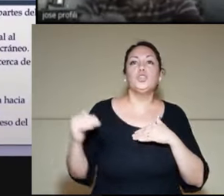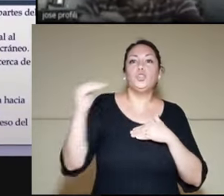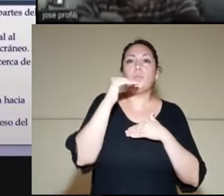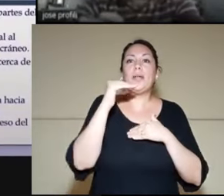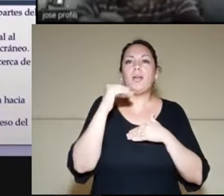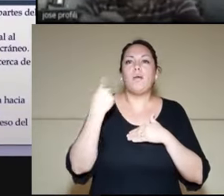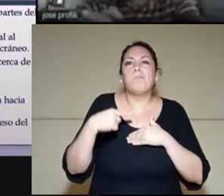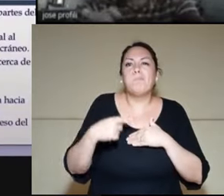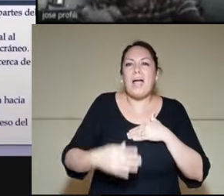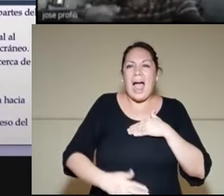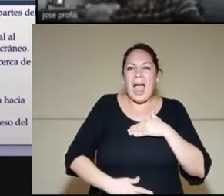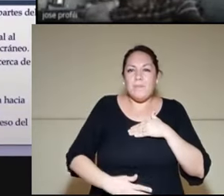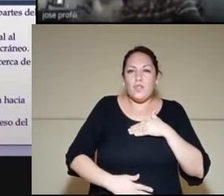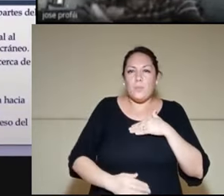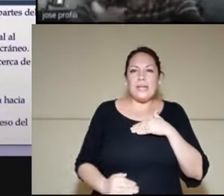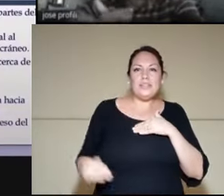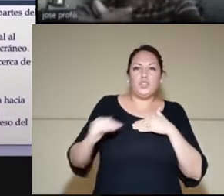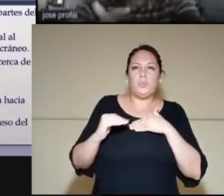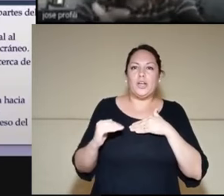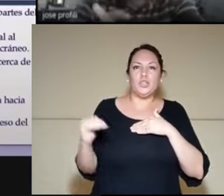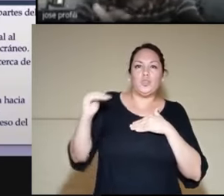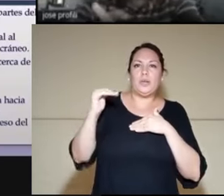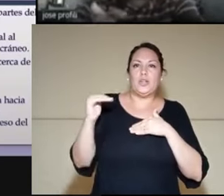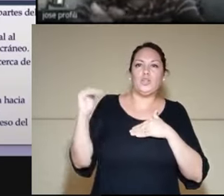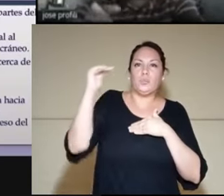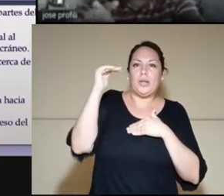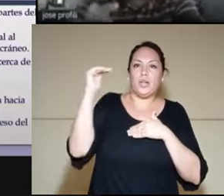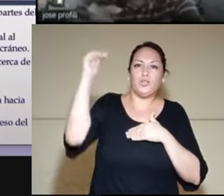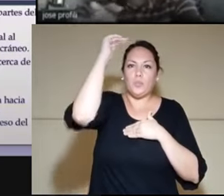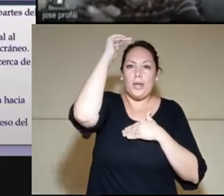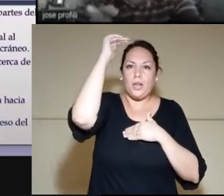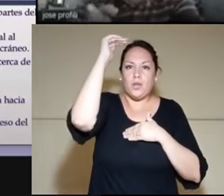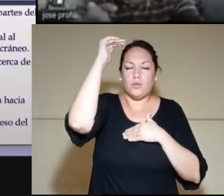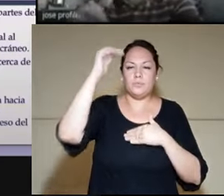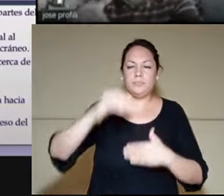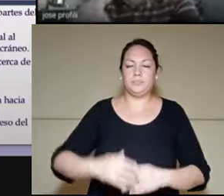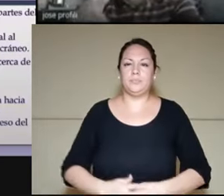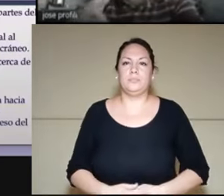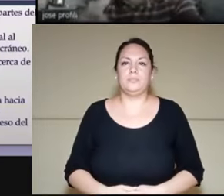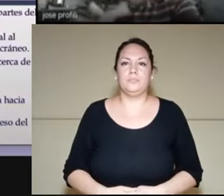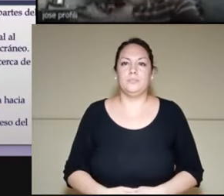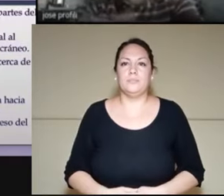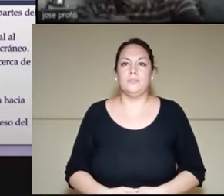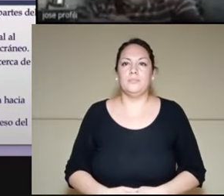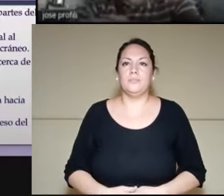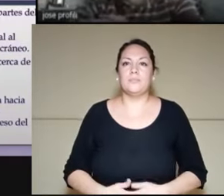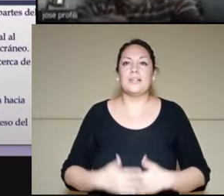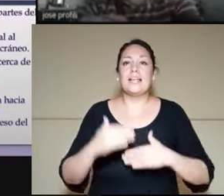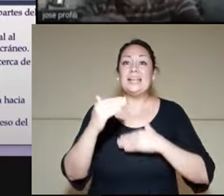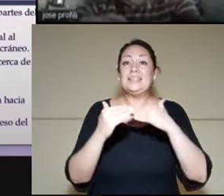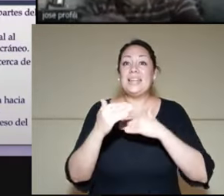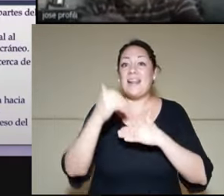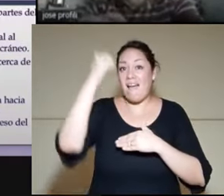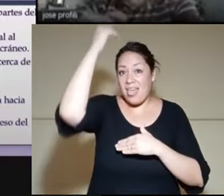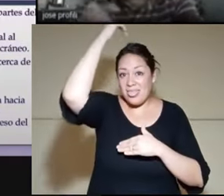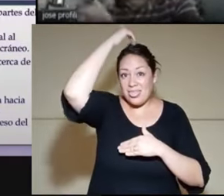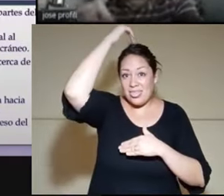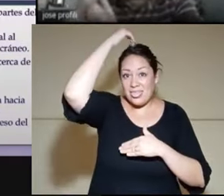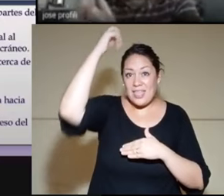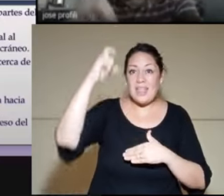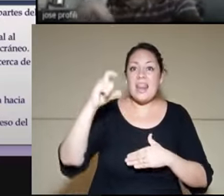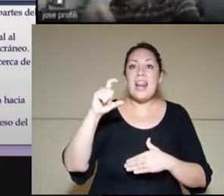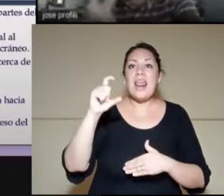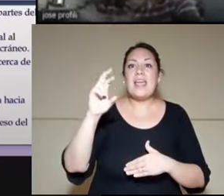abdomen es superior a las rodillas. ¿Sí? Todo es relativo. Entonces, pero superior tiene que ver con lo que esté más cerca